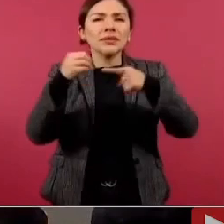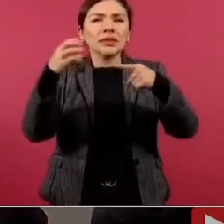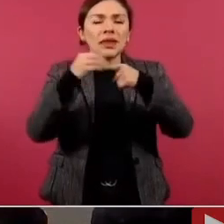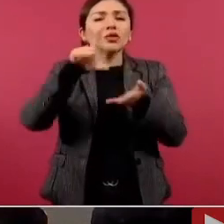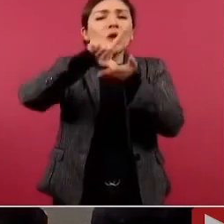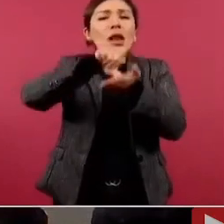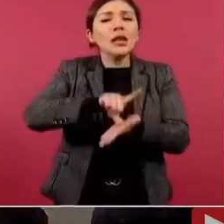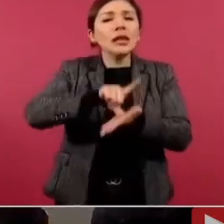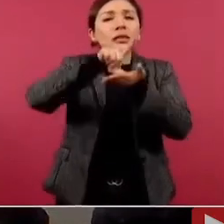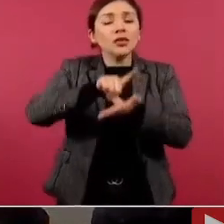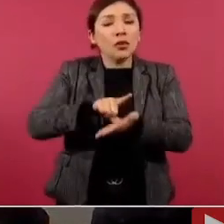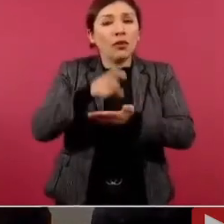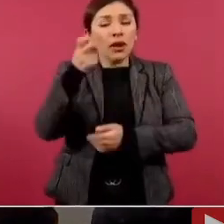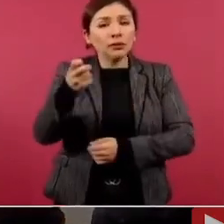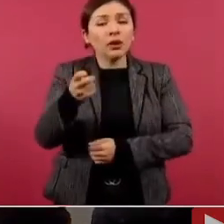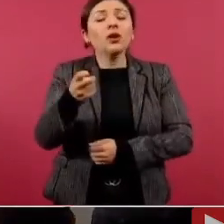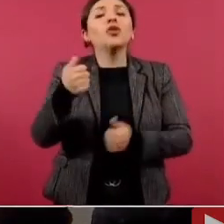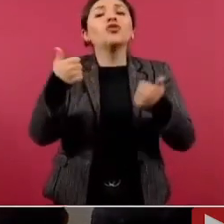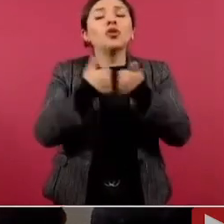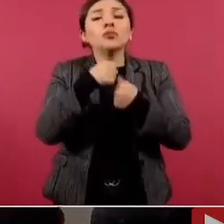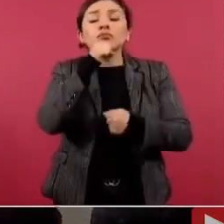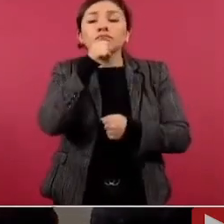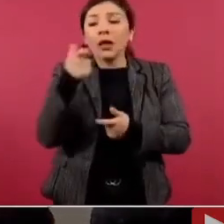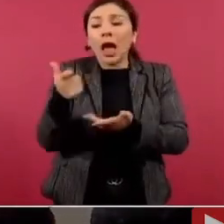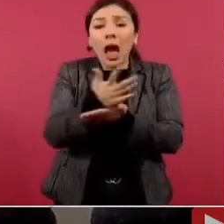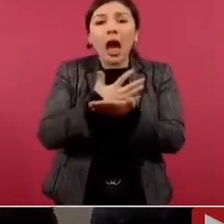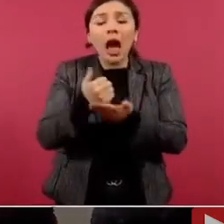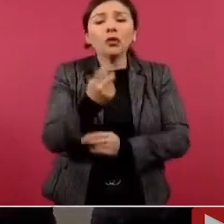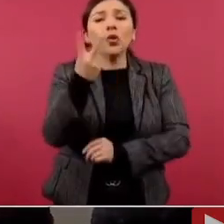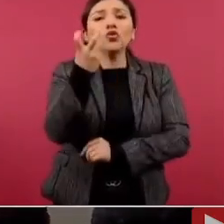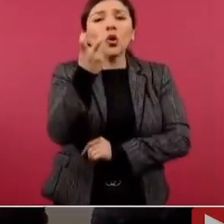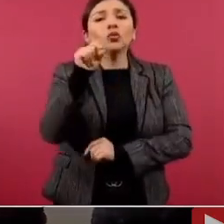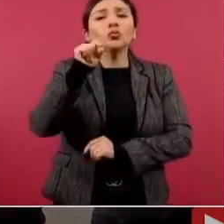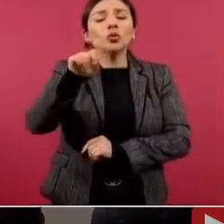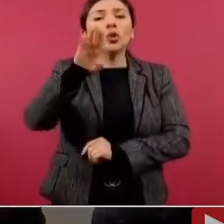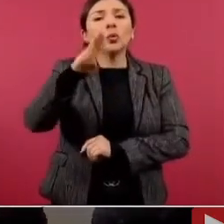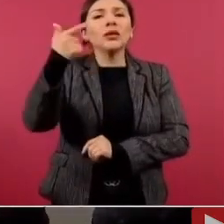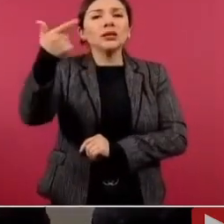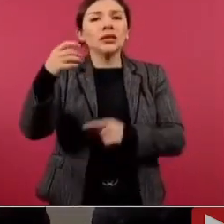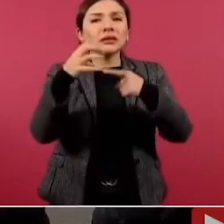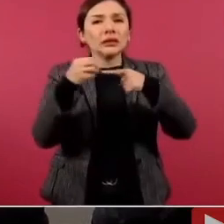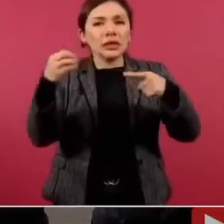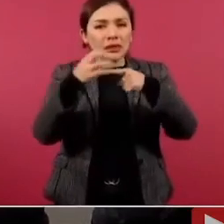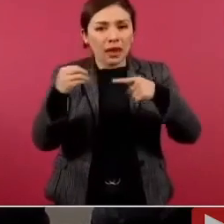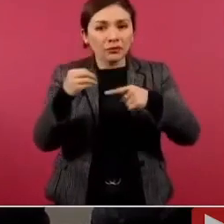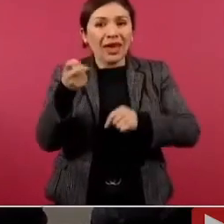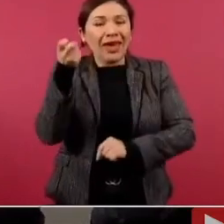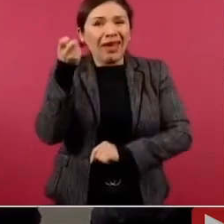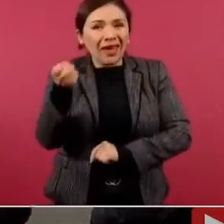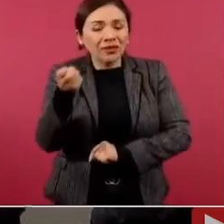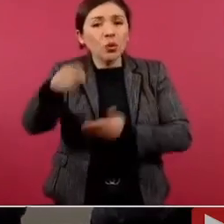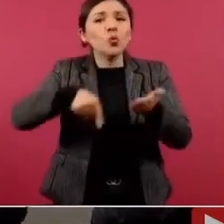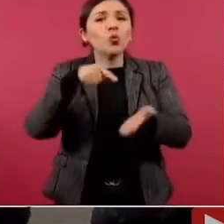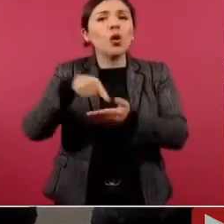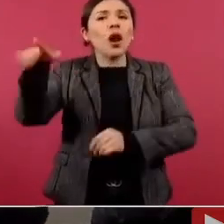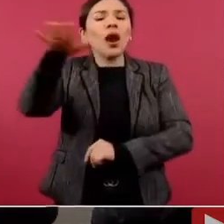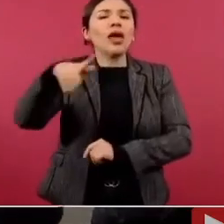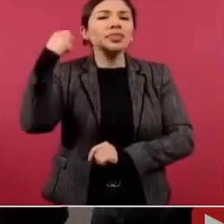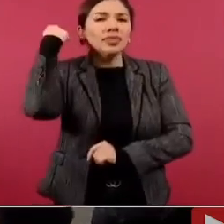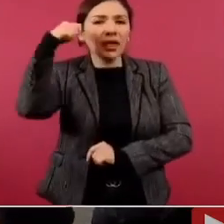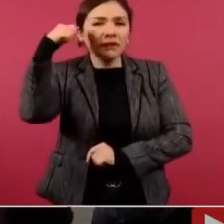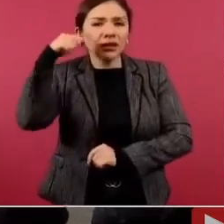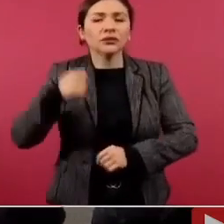el litro de este refinado con un indicador de ganancia de 2 pesos con 97 centavos. Esto en Paraíso,